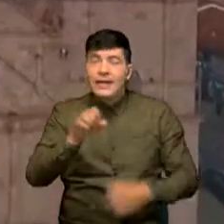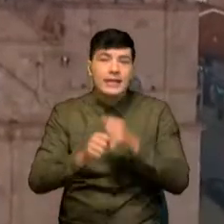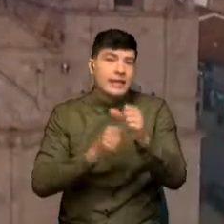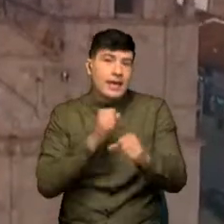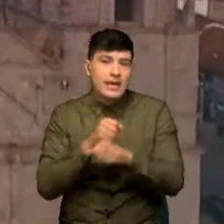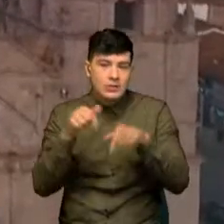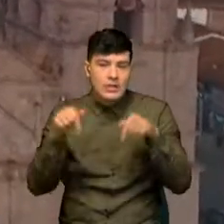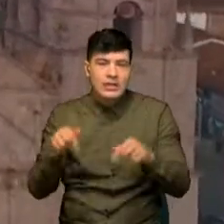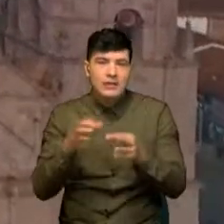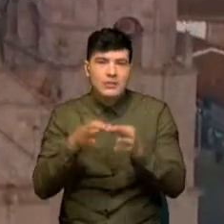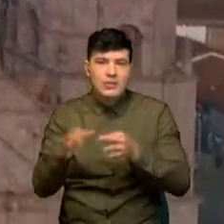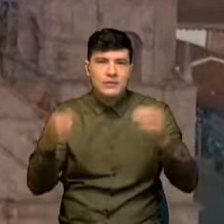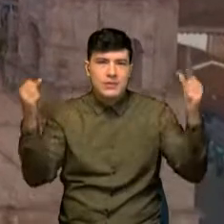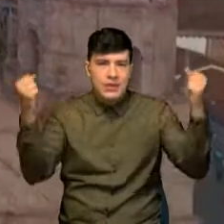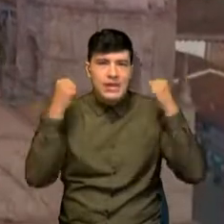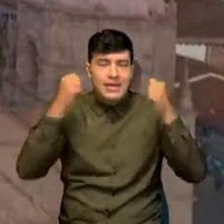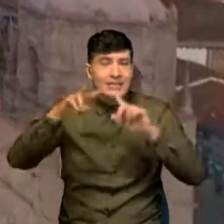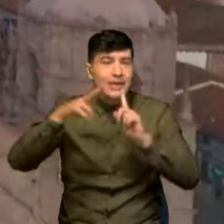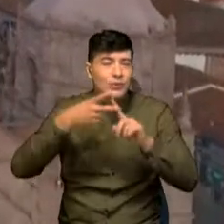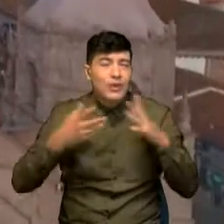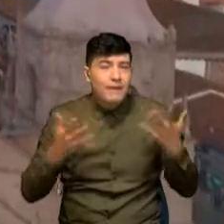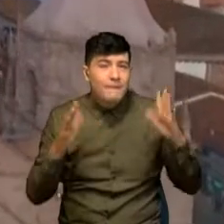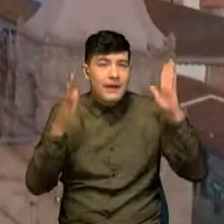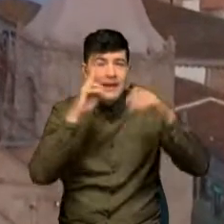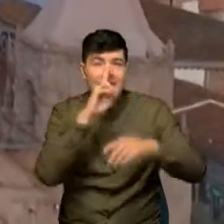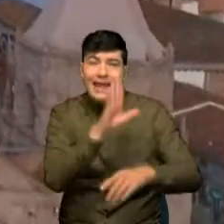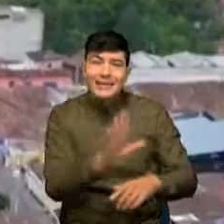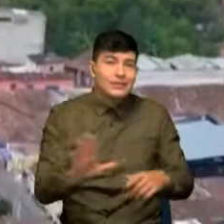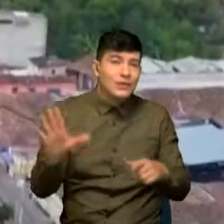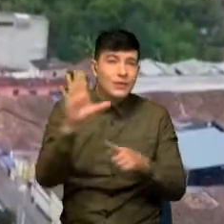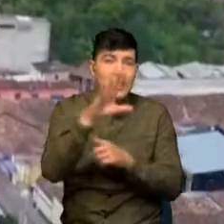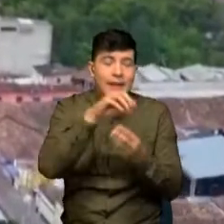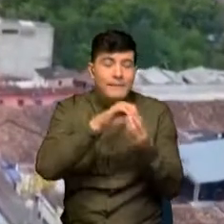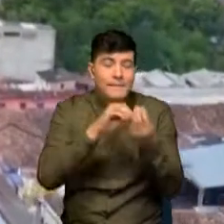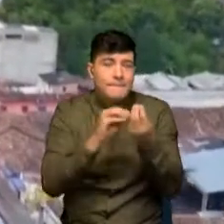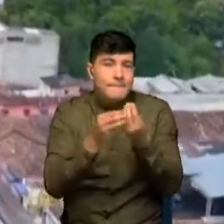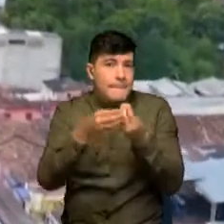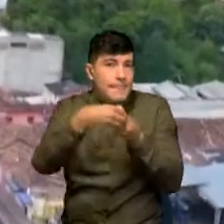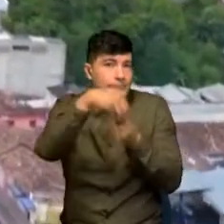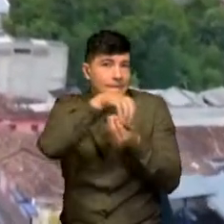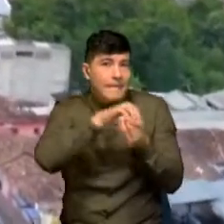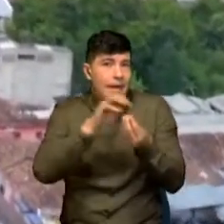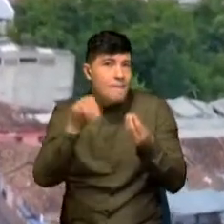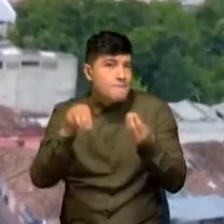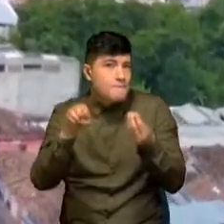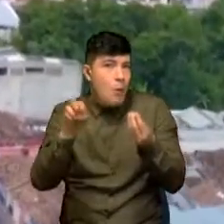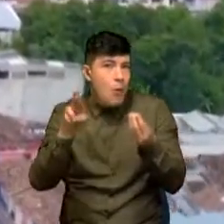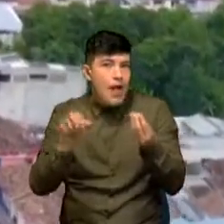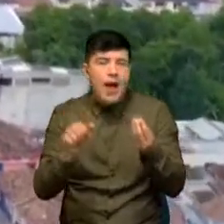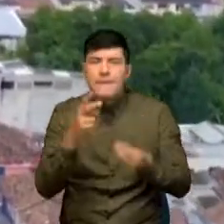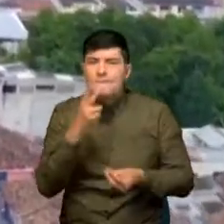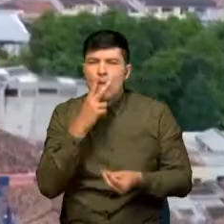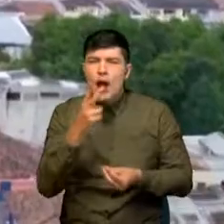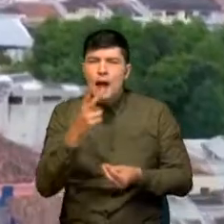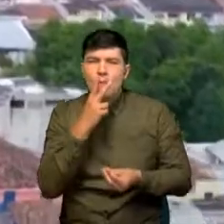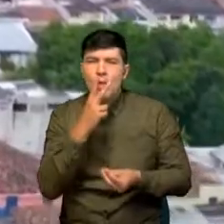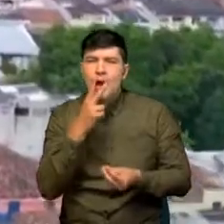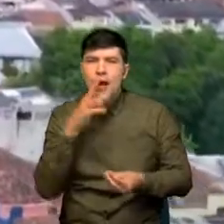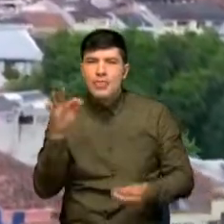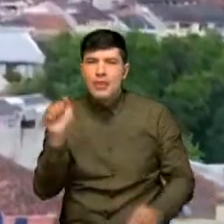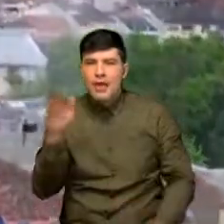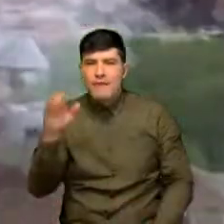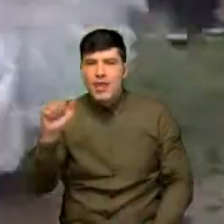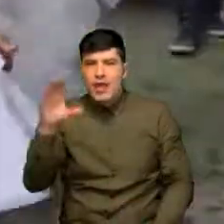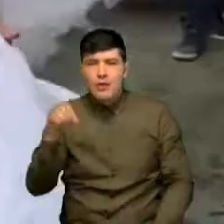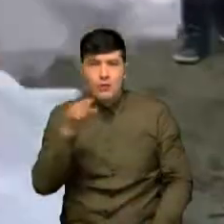segunda Feria Nacional de Mora y el Tabaco, con otras actividades que también se van a estar desarrollando hasta el lunes festivo. Tienen todos estos días para